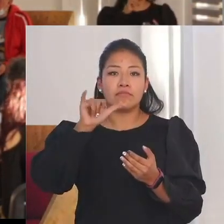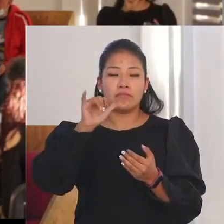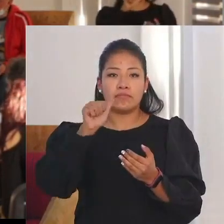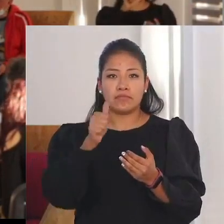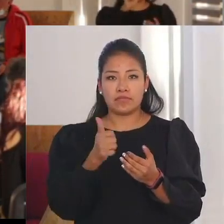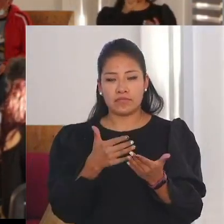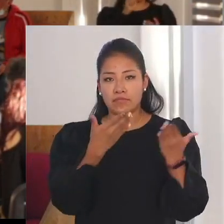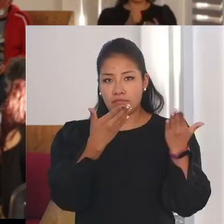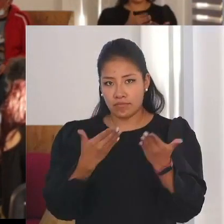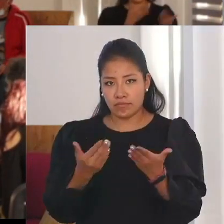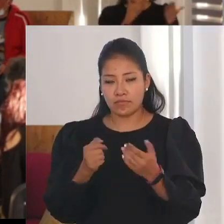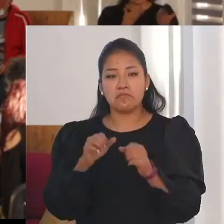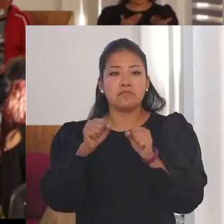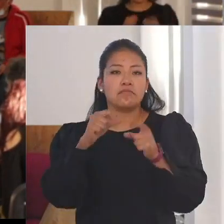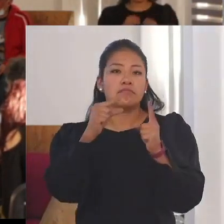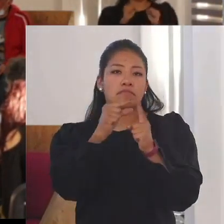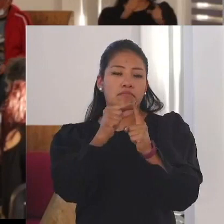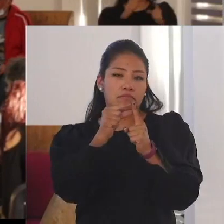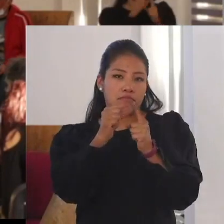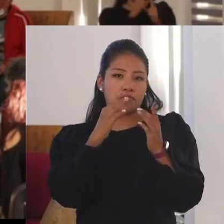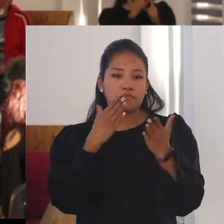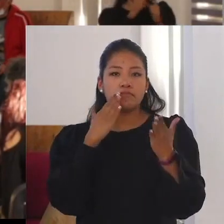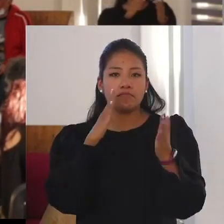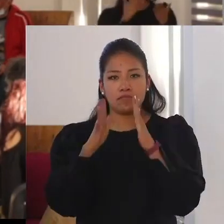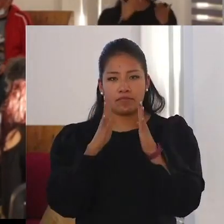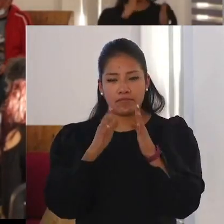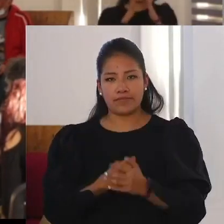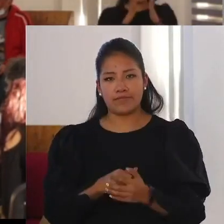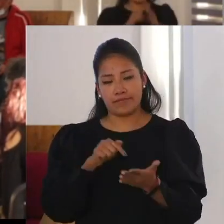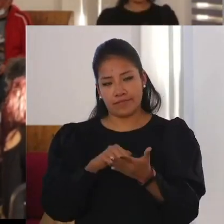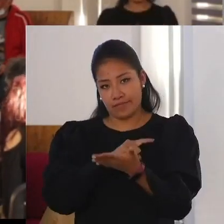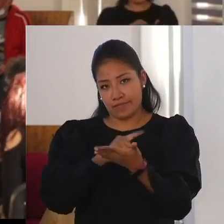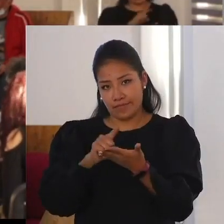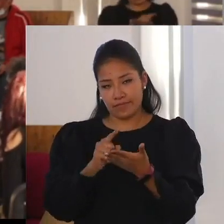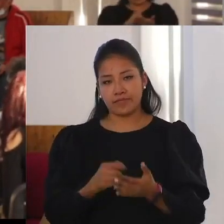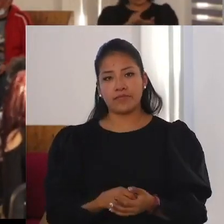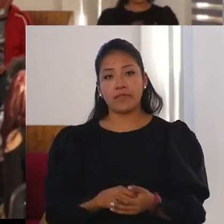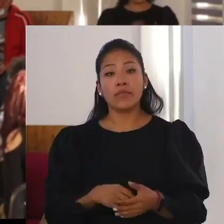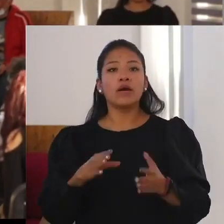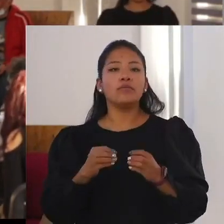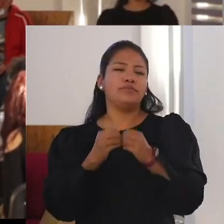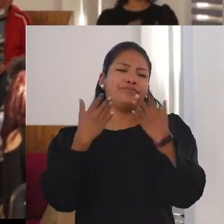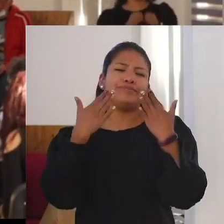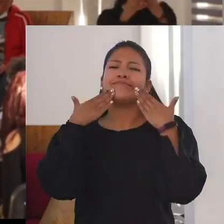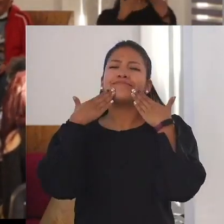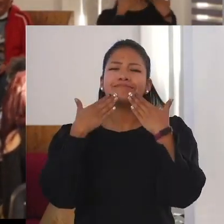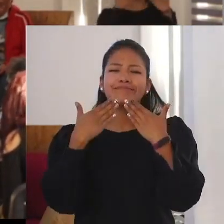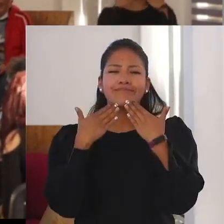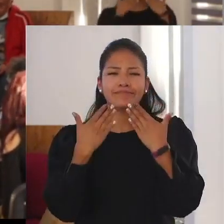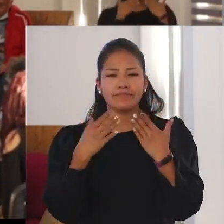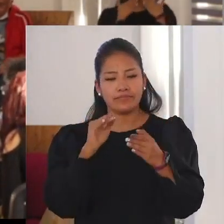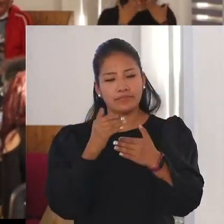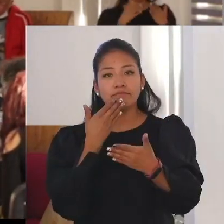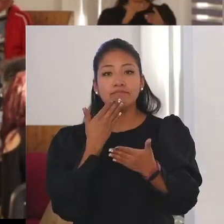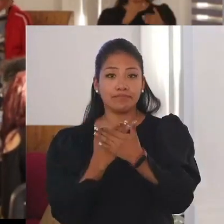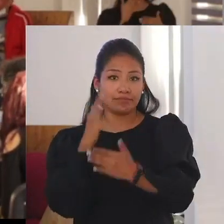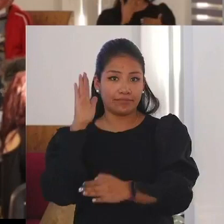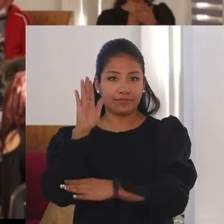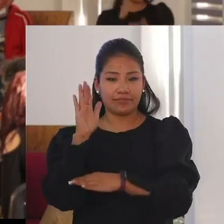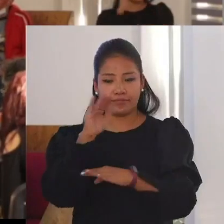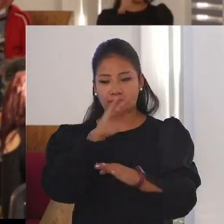y Julián que hayáis querido estar aquí con nosotros esta semana Bueno muchísimas gracias y buenas tardes a